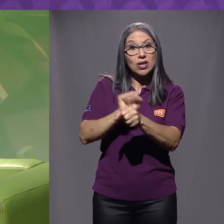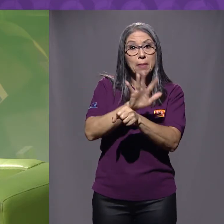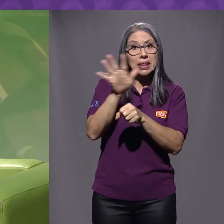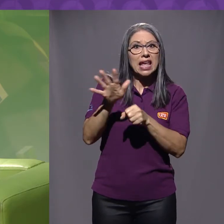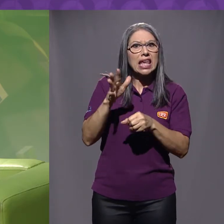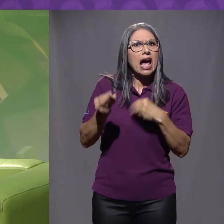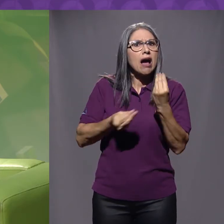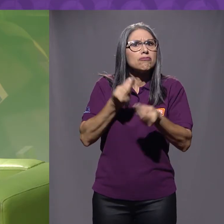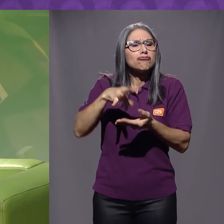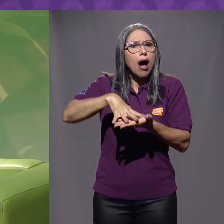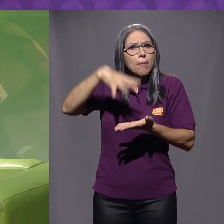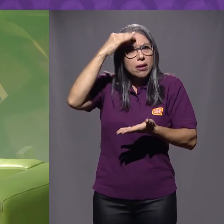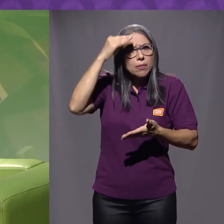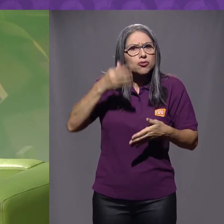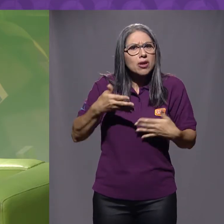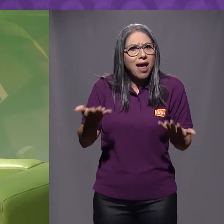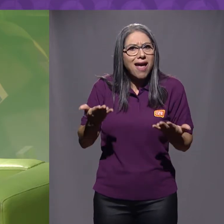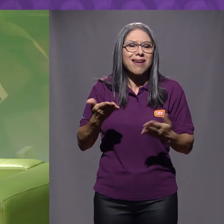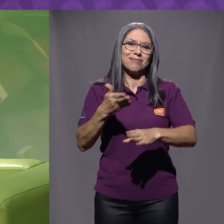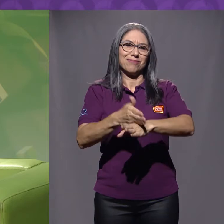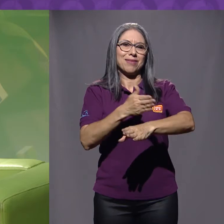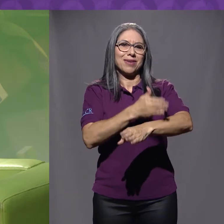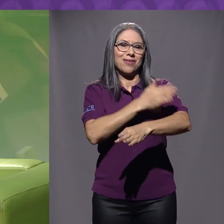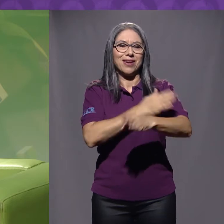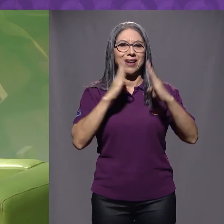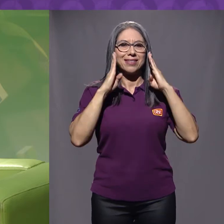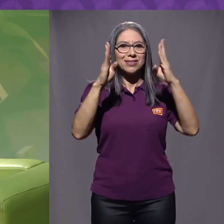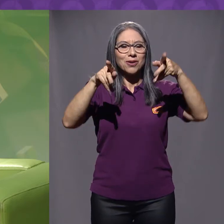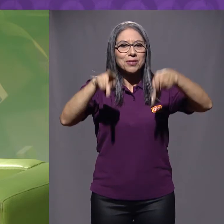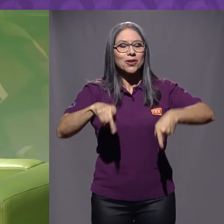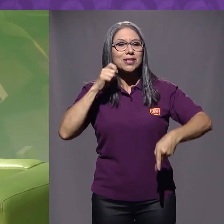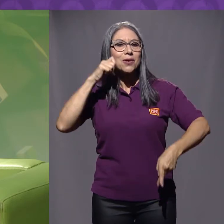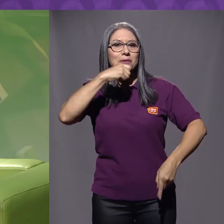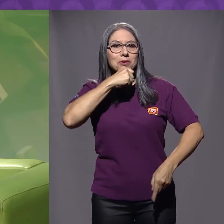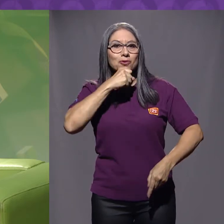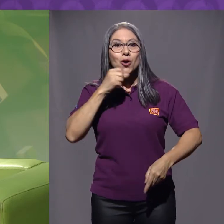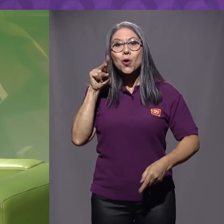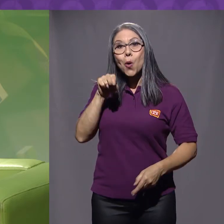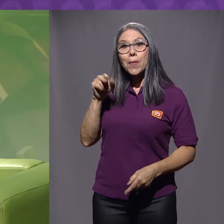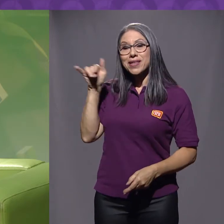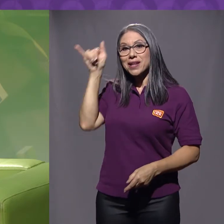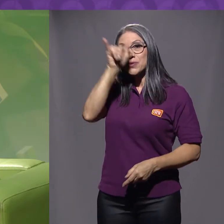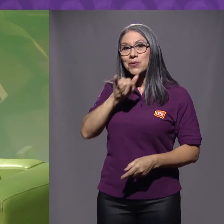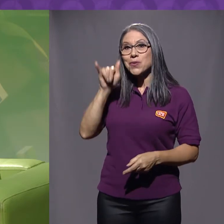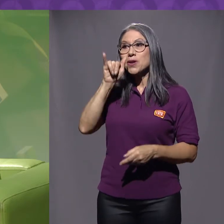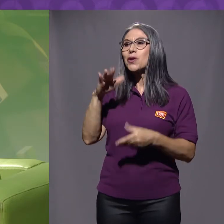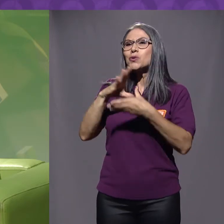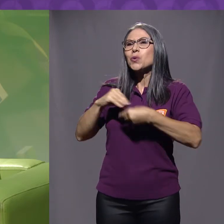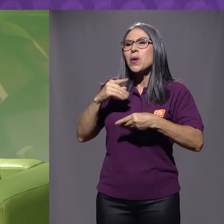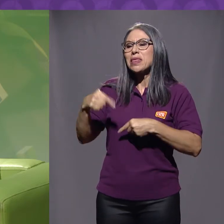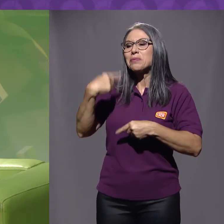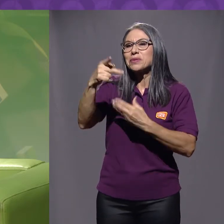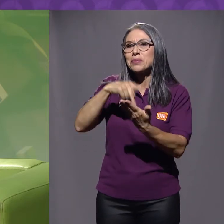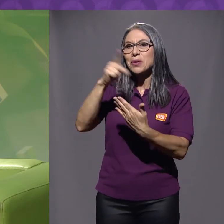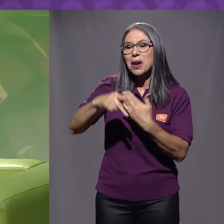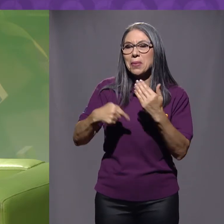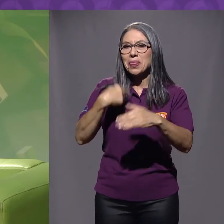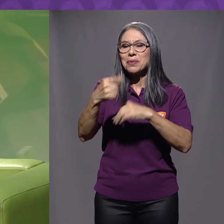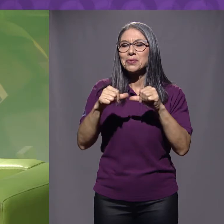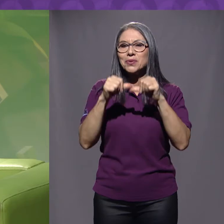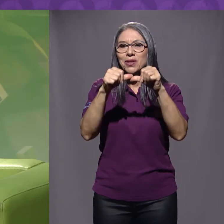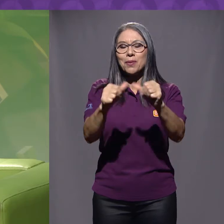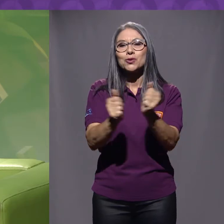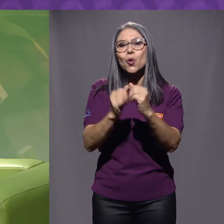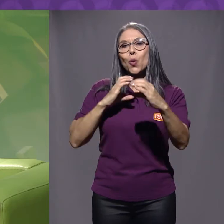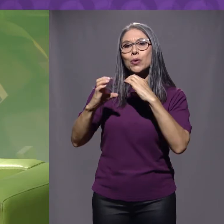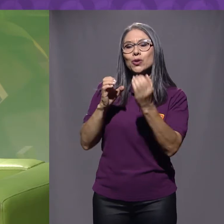la pandemia para mejorar la atención a las personas adultas mayores. Nuestra compañera Yuri Muñoz nos cuenta que sigue en el programa, y ya pronto regresamos